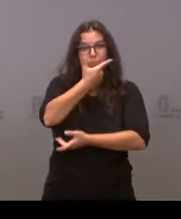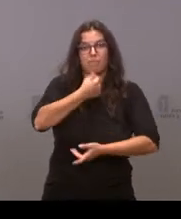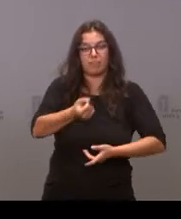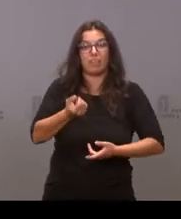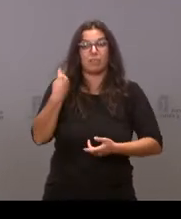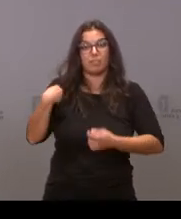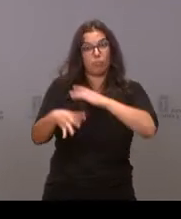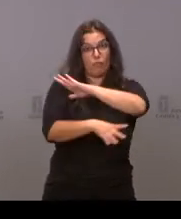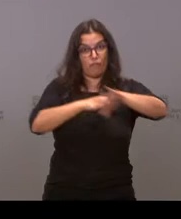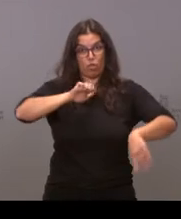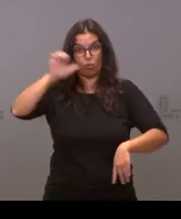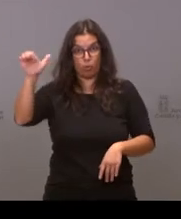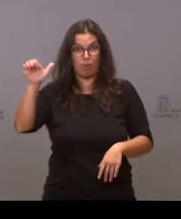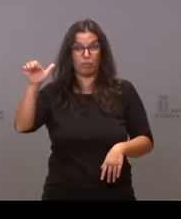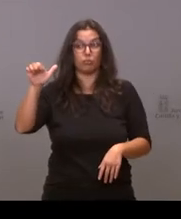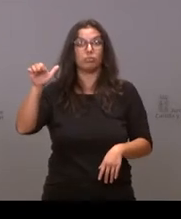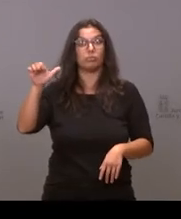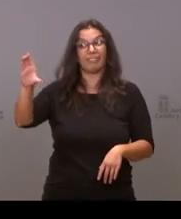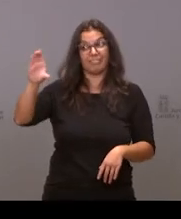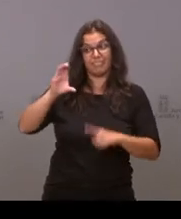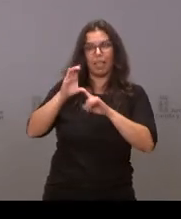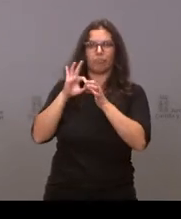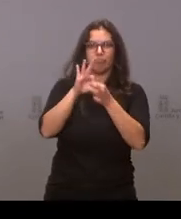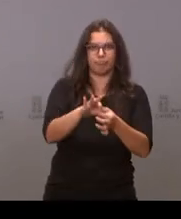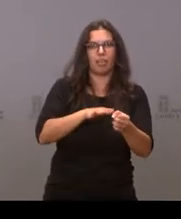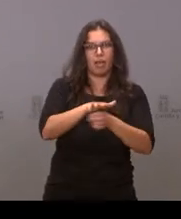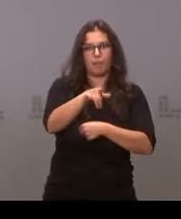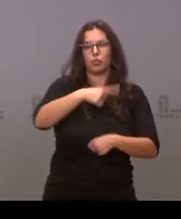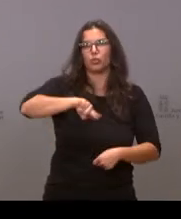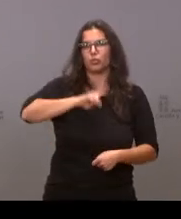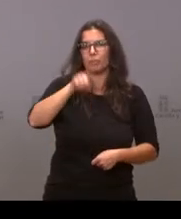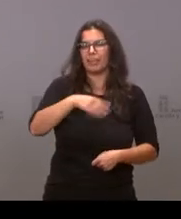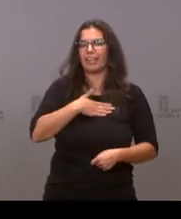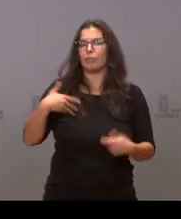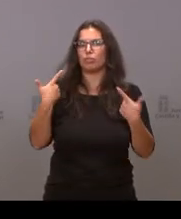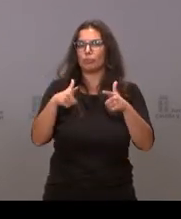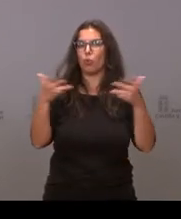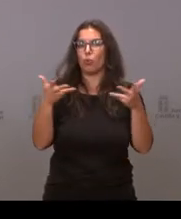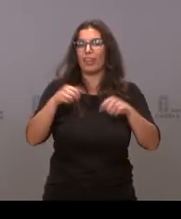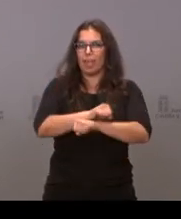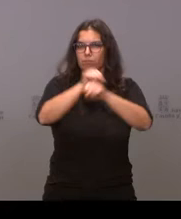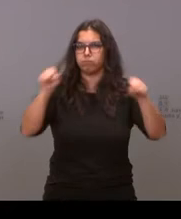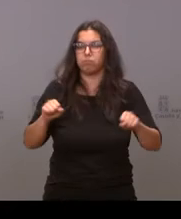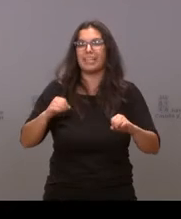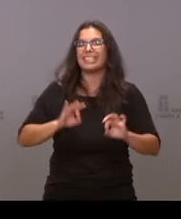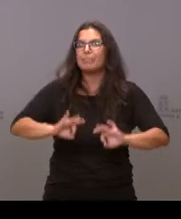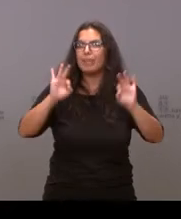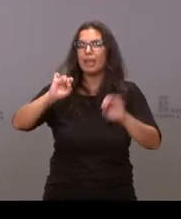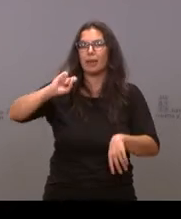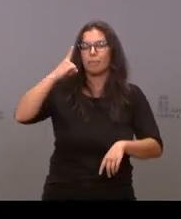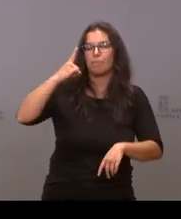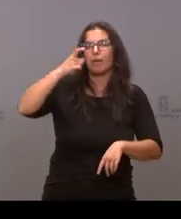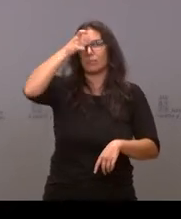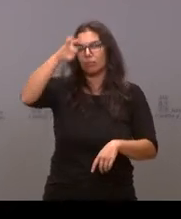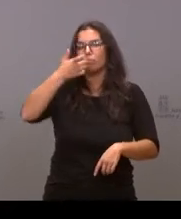van a ir destinados a este ámbito queremos reforzar las urgencias especialmente en el mundo rural con el helicóptero de bono